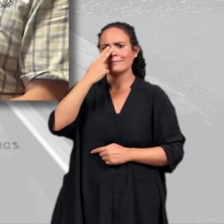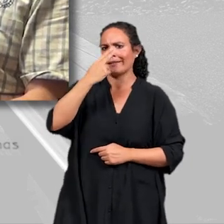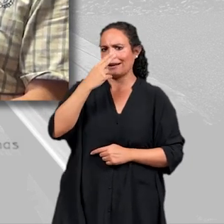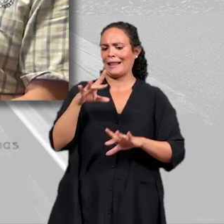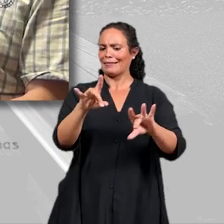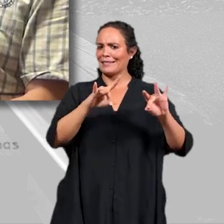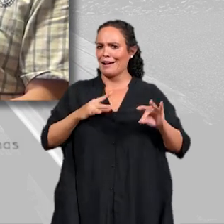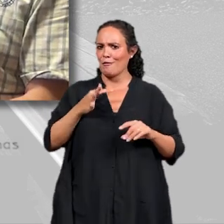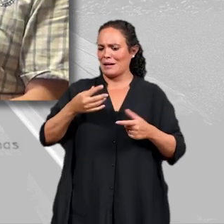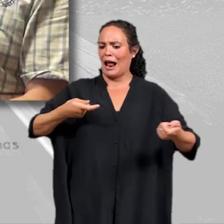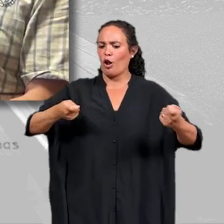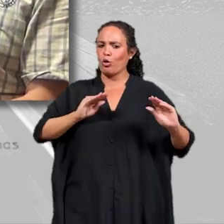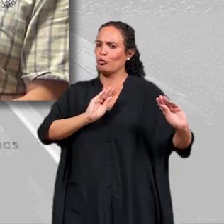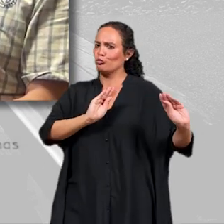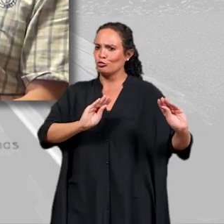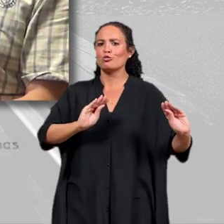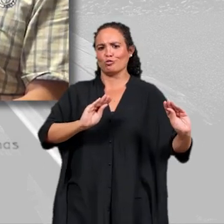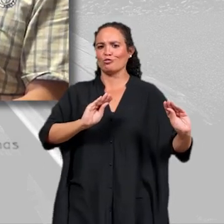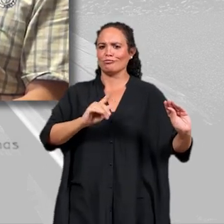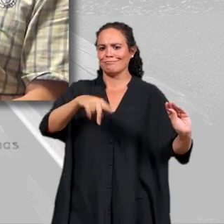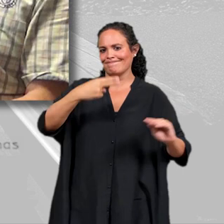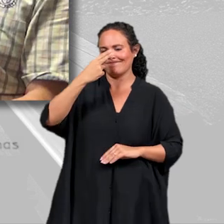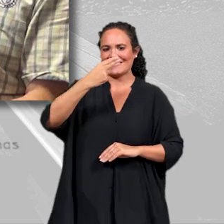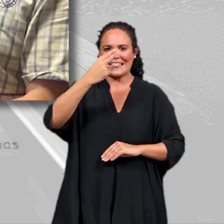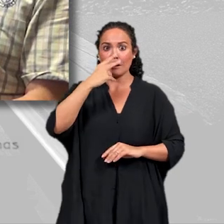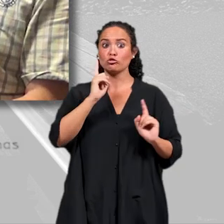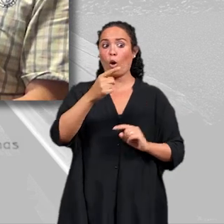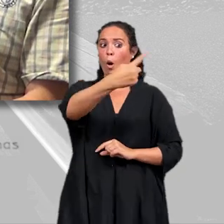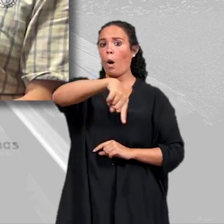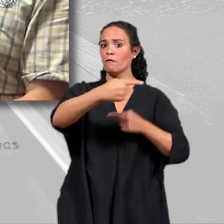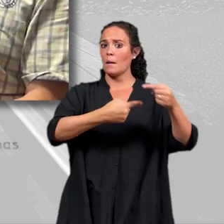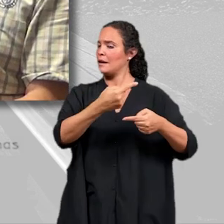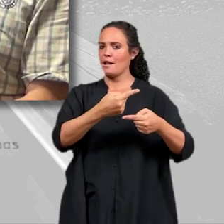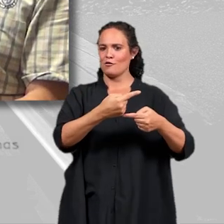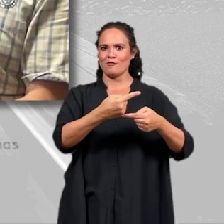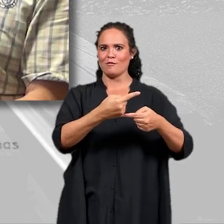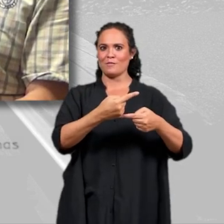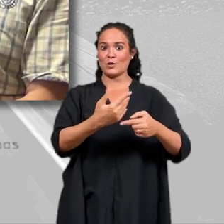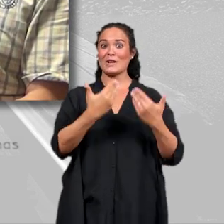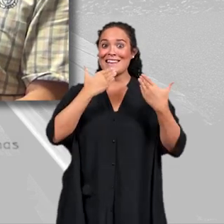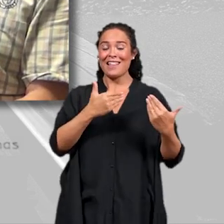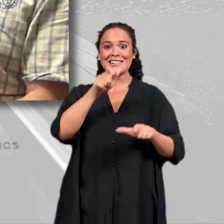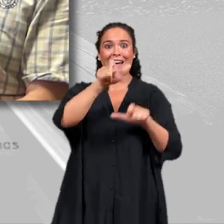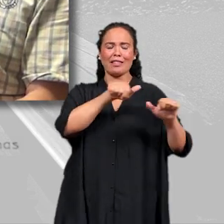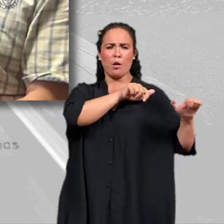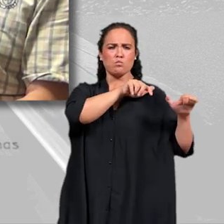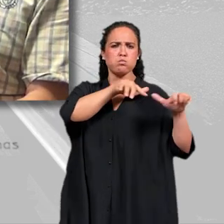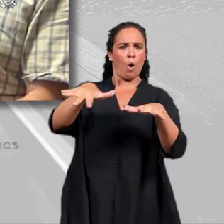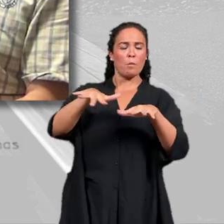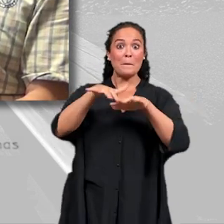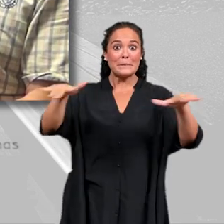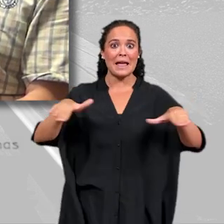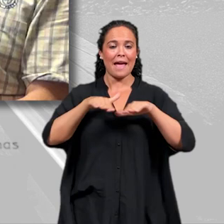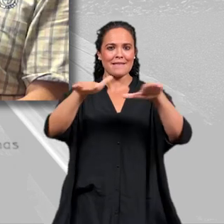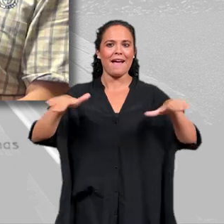de los terrenos y los negocios que montaron, no solo ellos, claro, luego con ese boom de gente que accedía a la playa